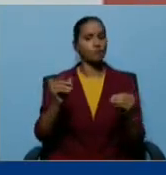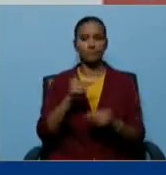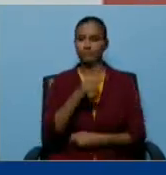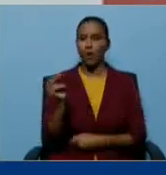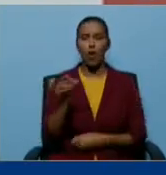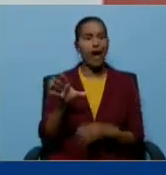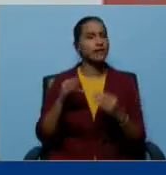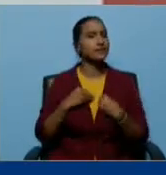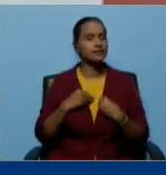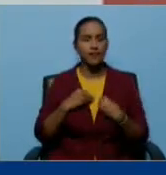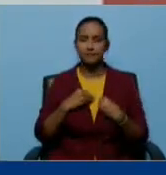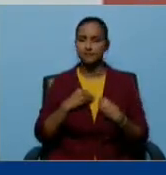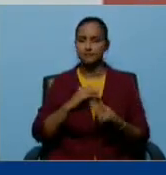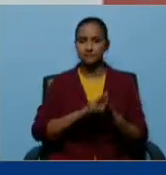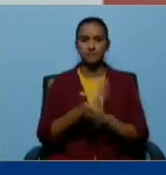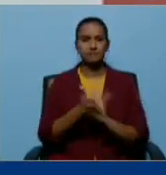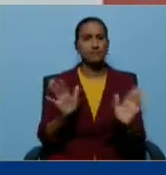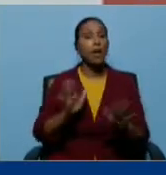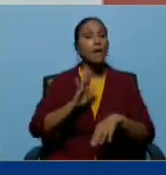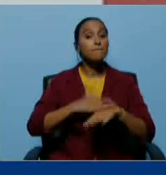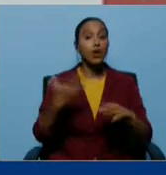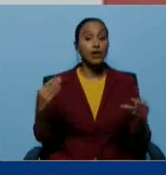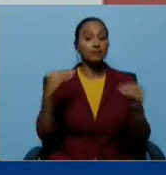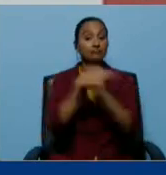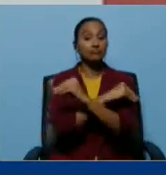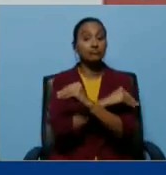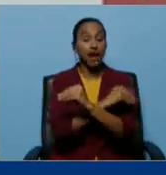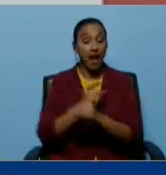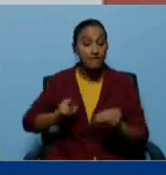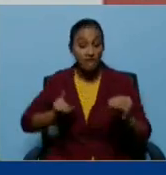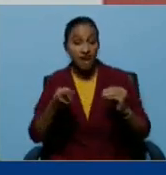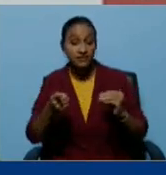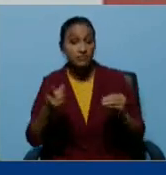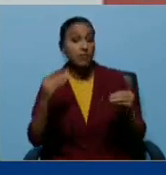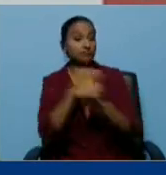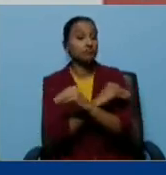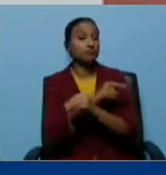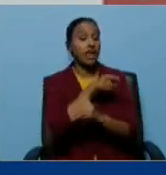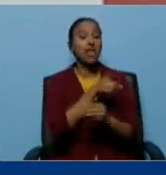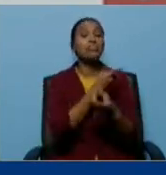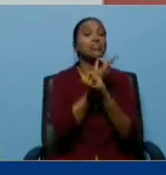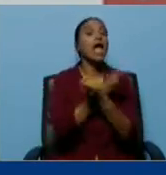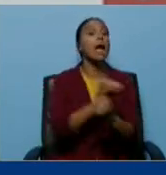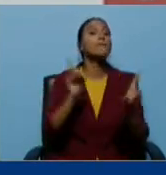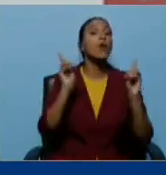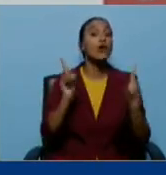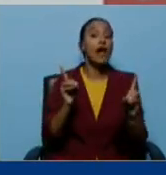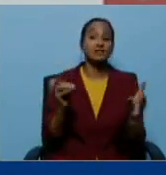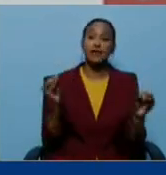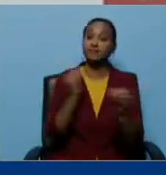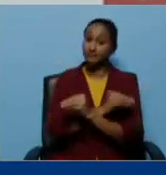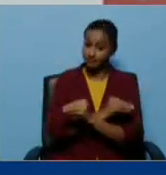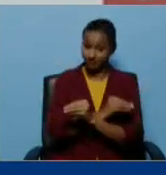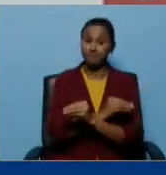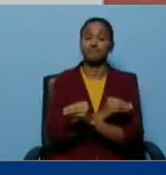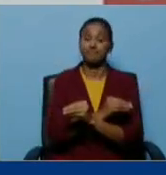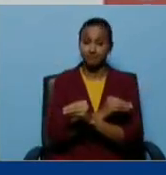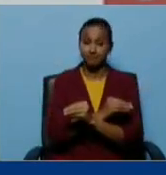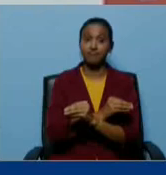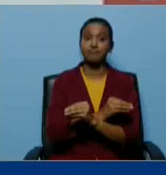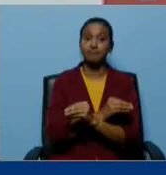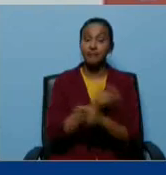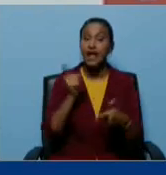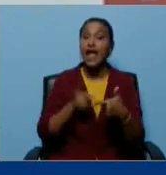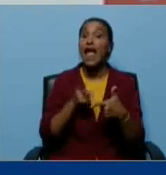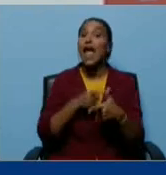lo contrario de la democracia y del socialismo. En esa dirección